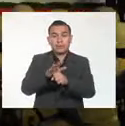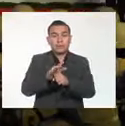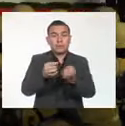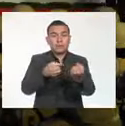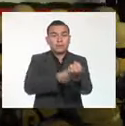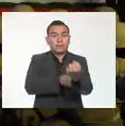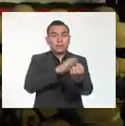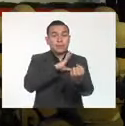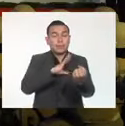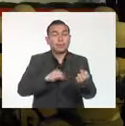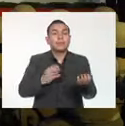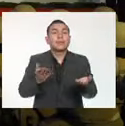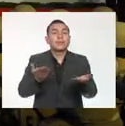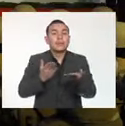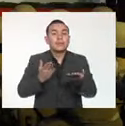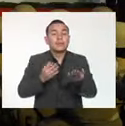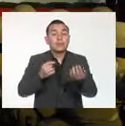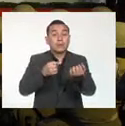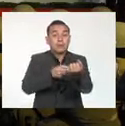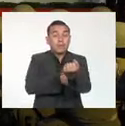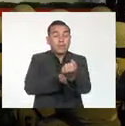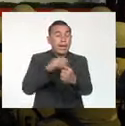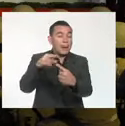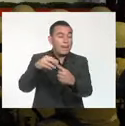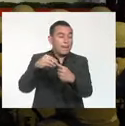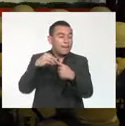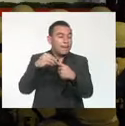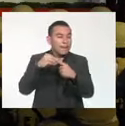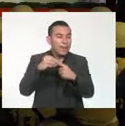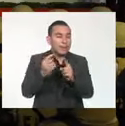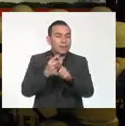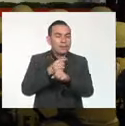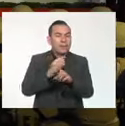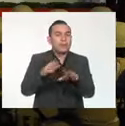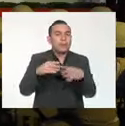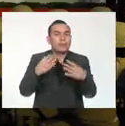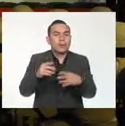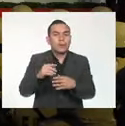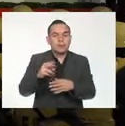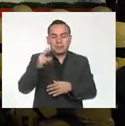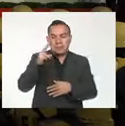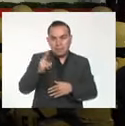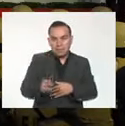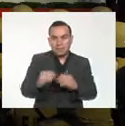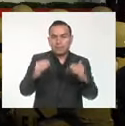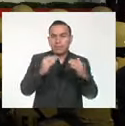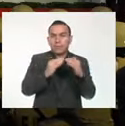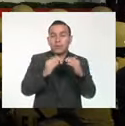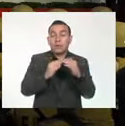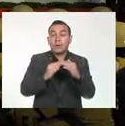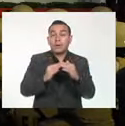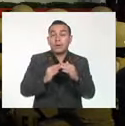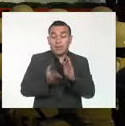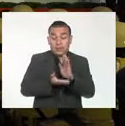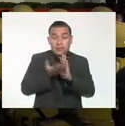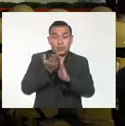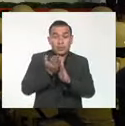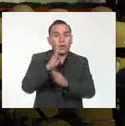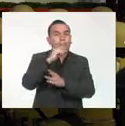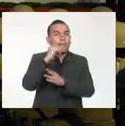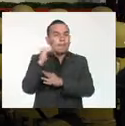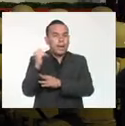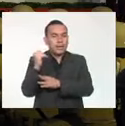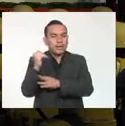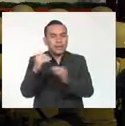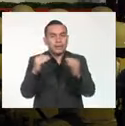El Salvador se convertirá en un hospital de especialidades, como en el primer mundo. Además, como parte